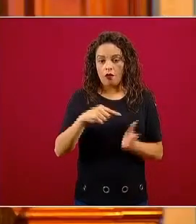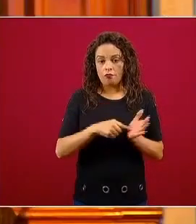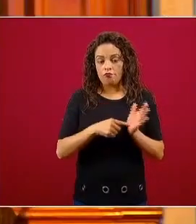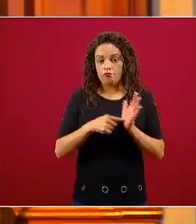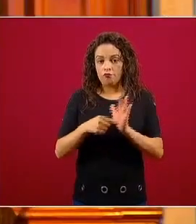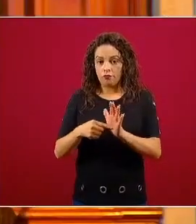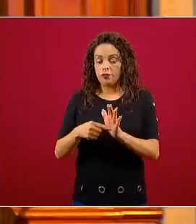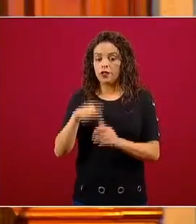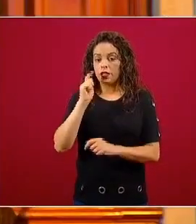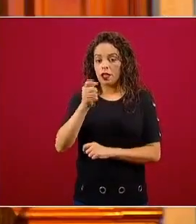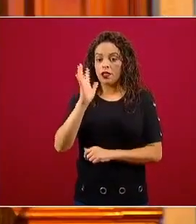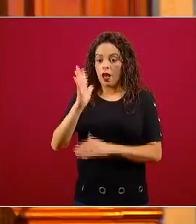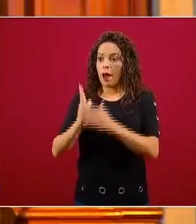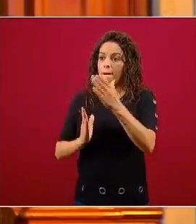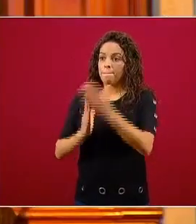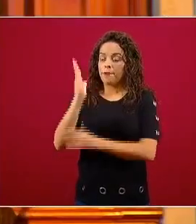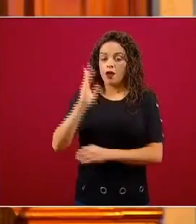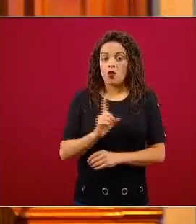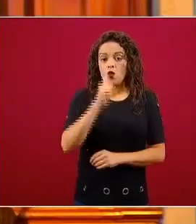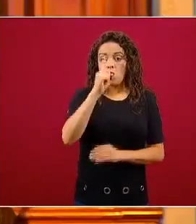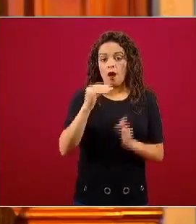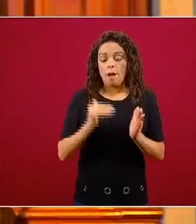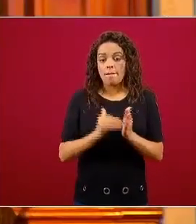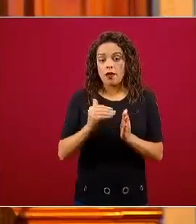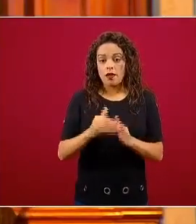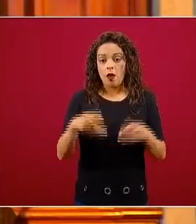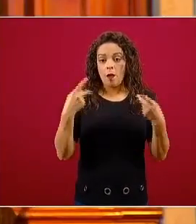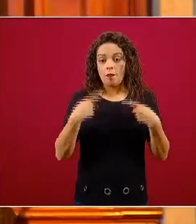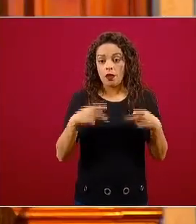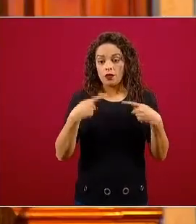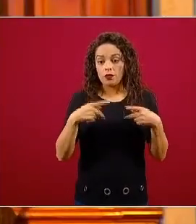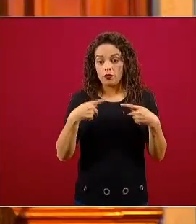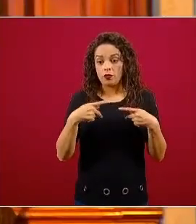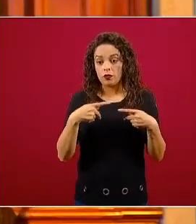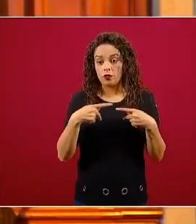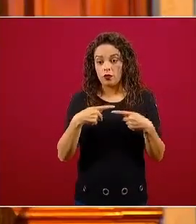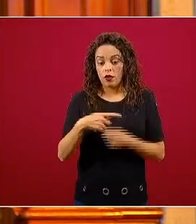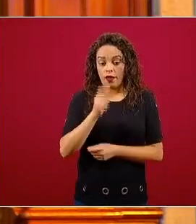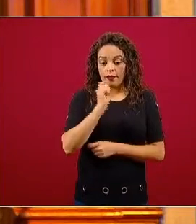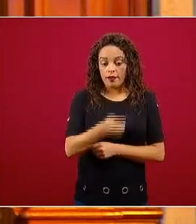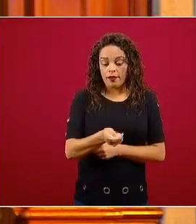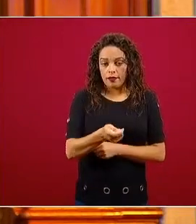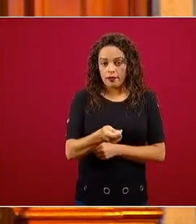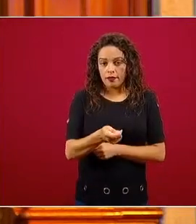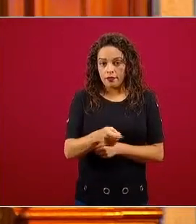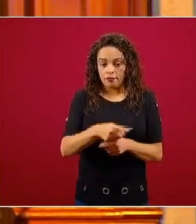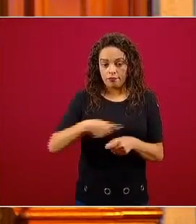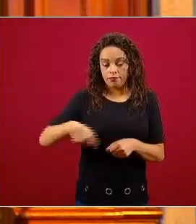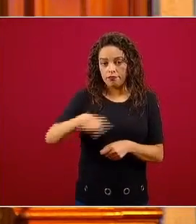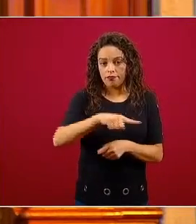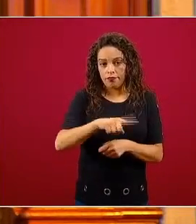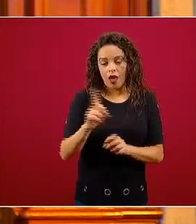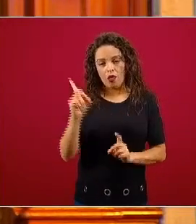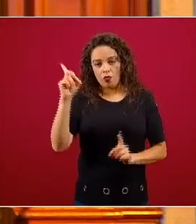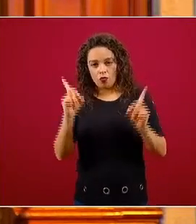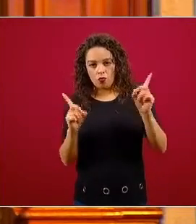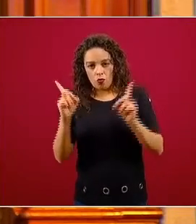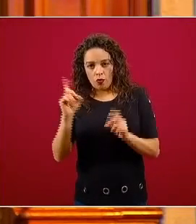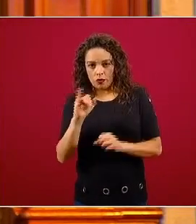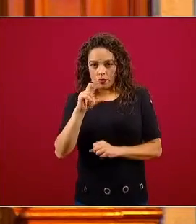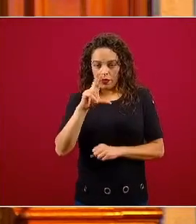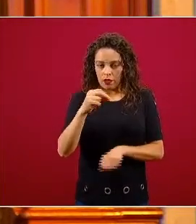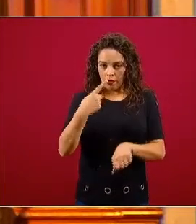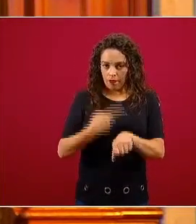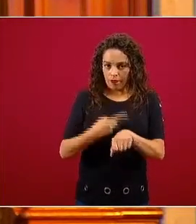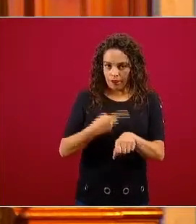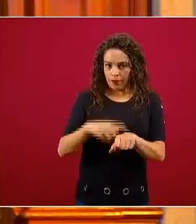millón de personas que han sido clasificadas como casos sospechosos de COVID. Más de 1